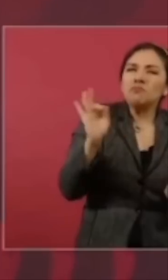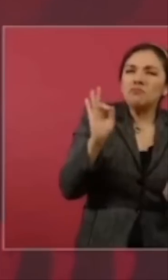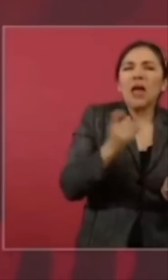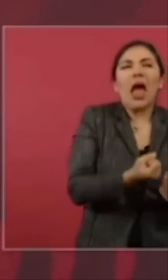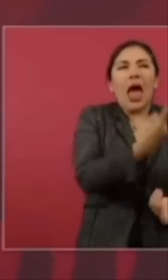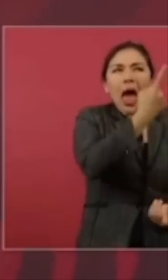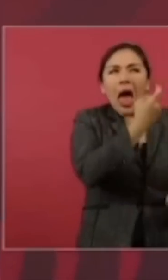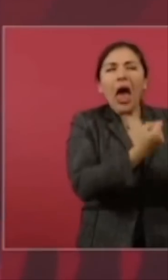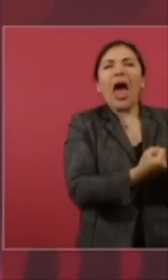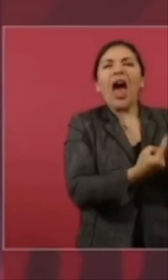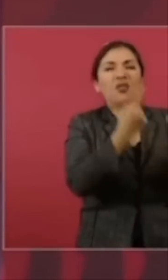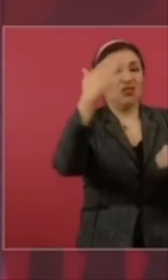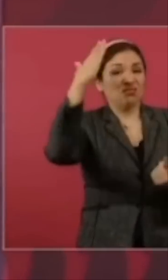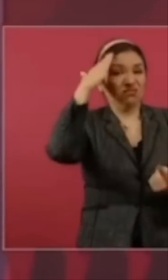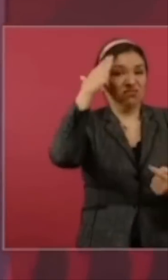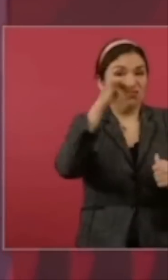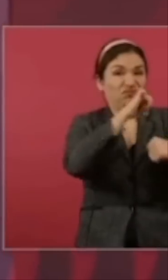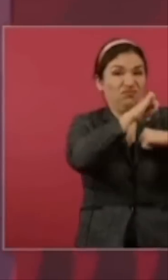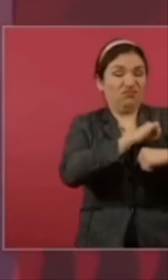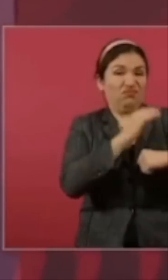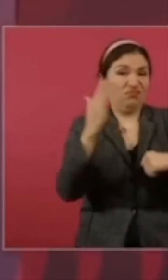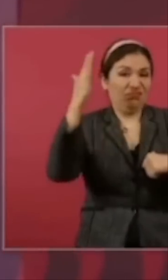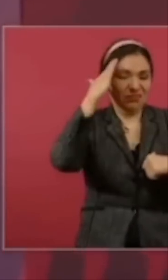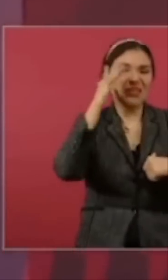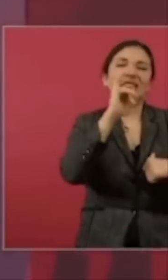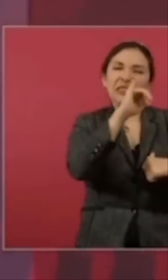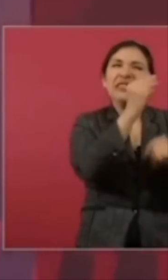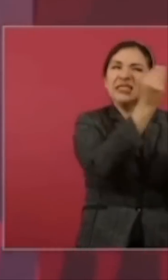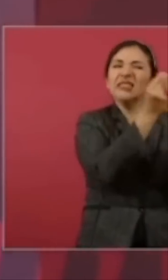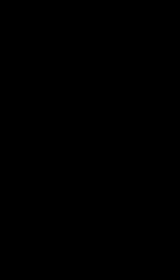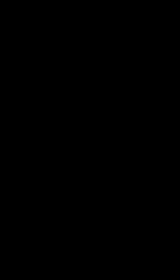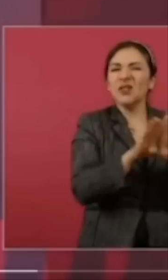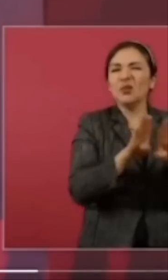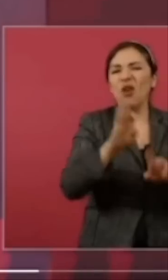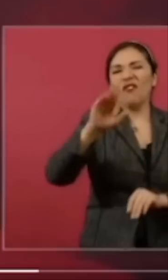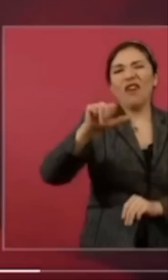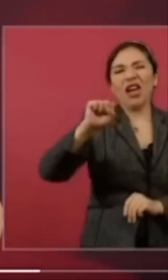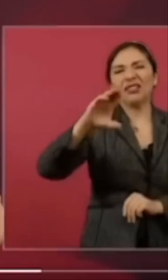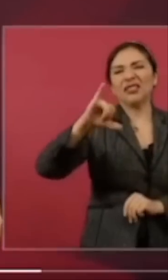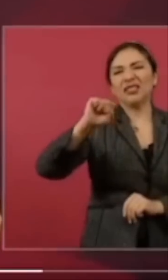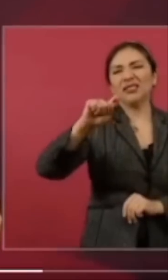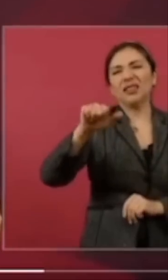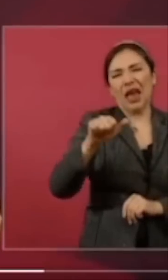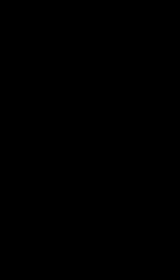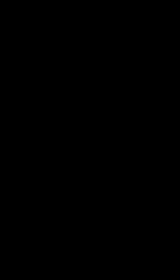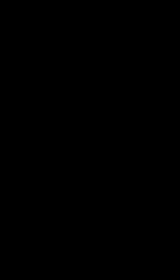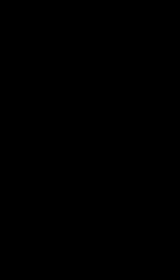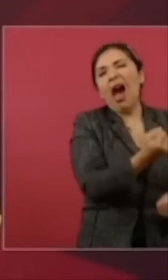algunos, ¿no?, dirigentes fascistas, pero